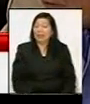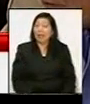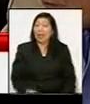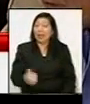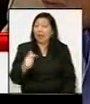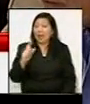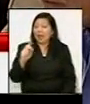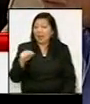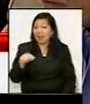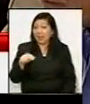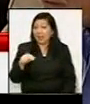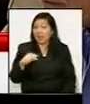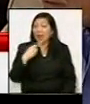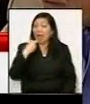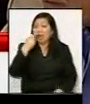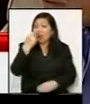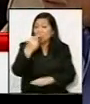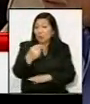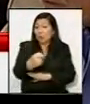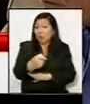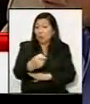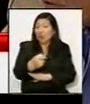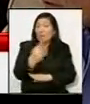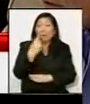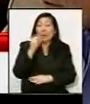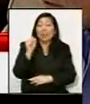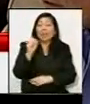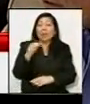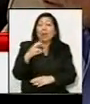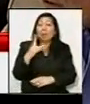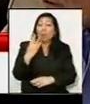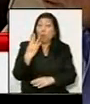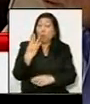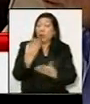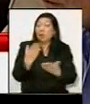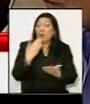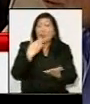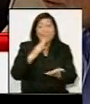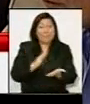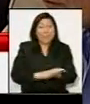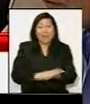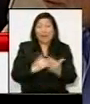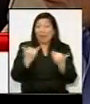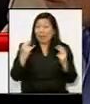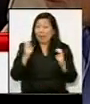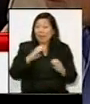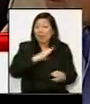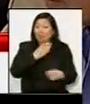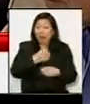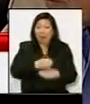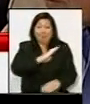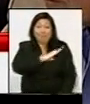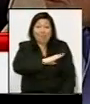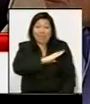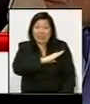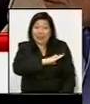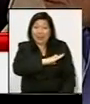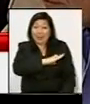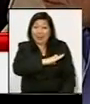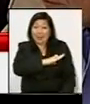garcía había sido acusado por el senado por cuatro delitos y cuando ese tema llegó a la fiscalía el fiscal